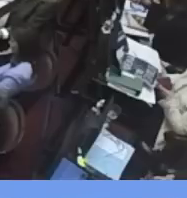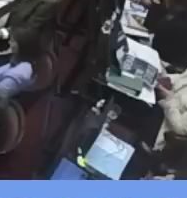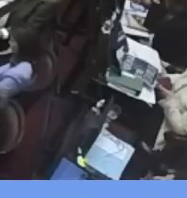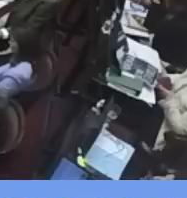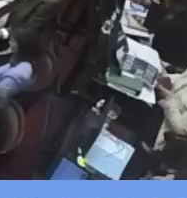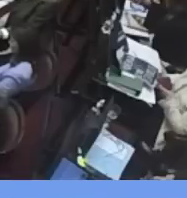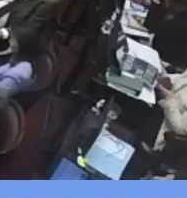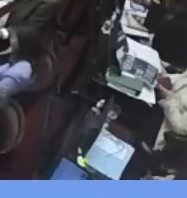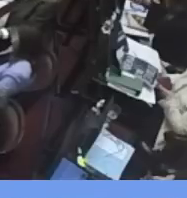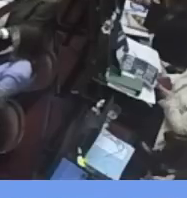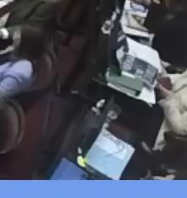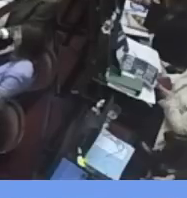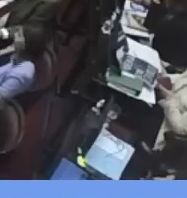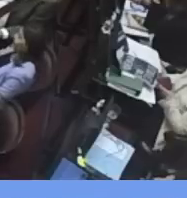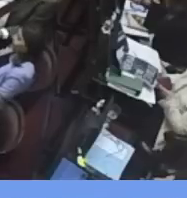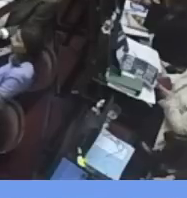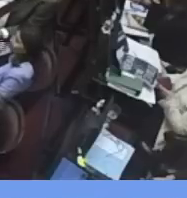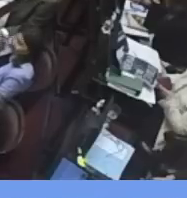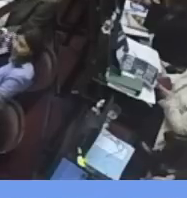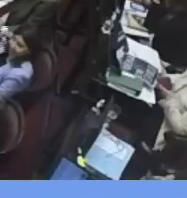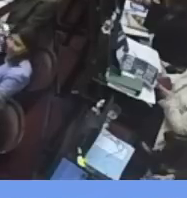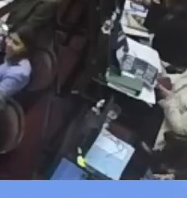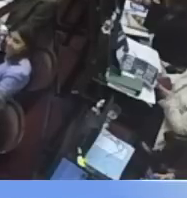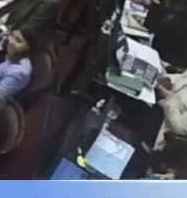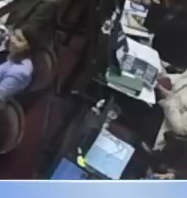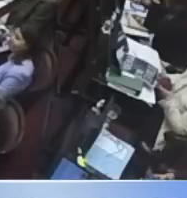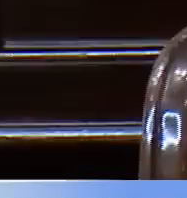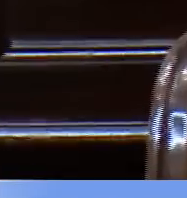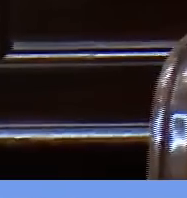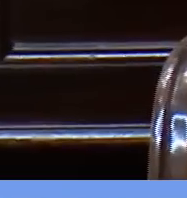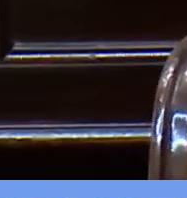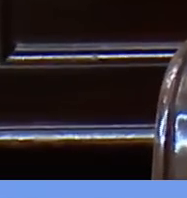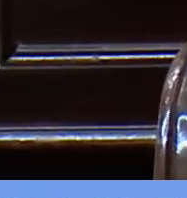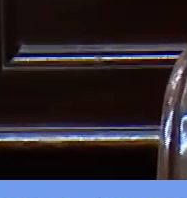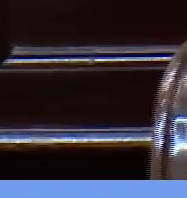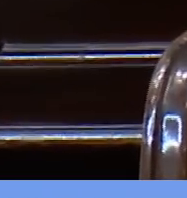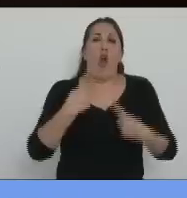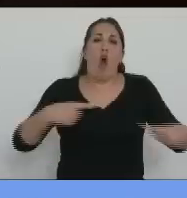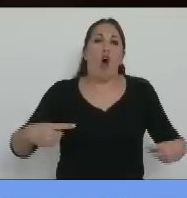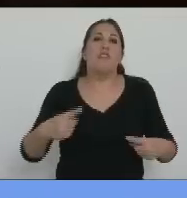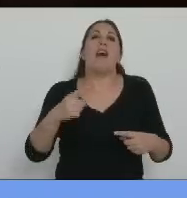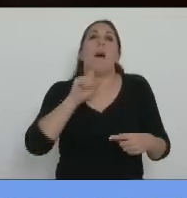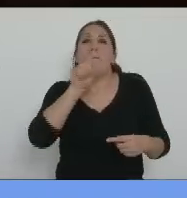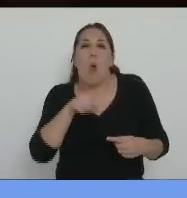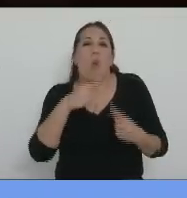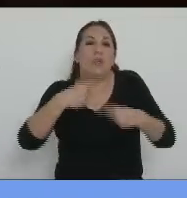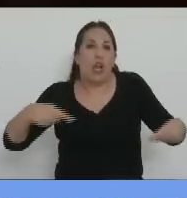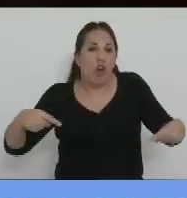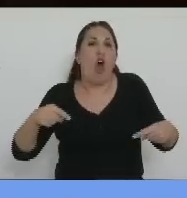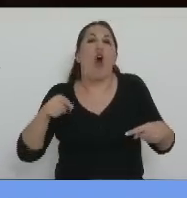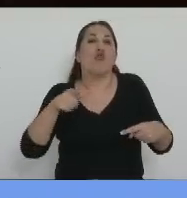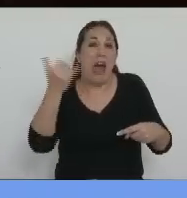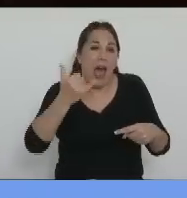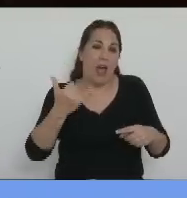en primer lugar quiero decir que voy a tratar de contestar muchos de los interrogantes las preguntas que hay